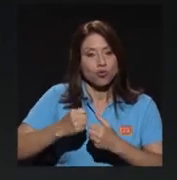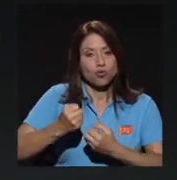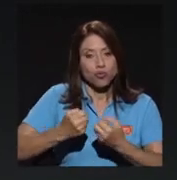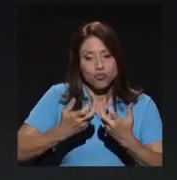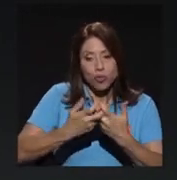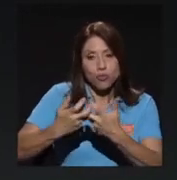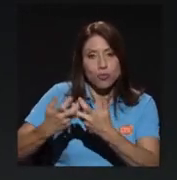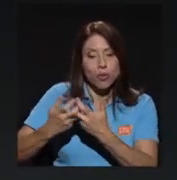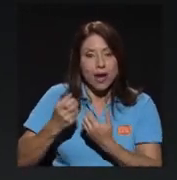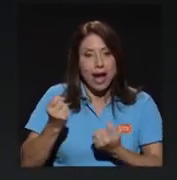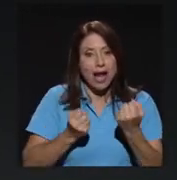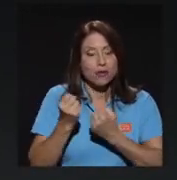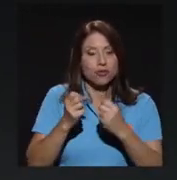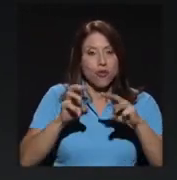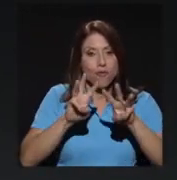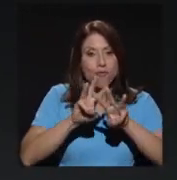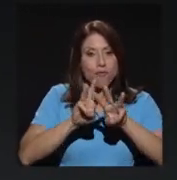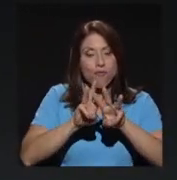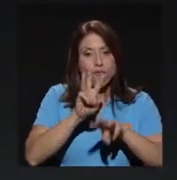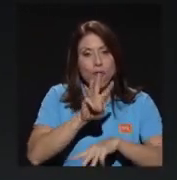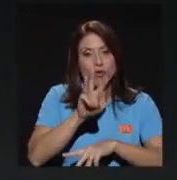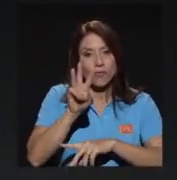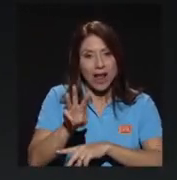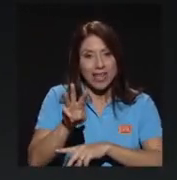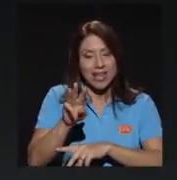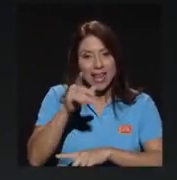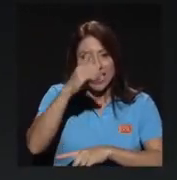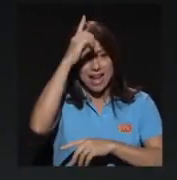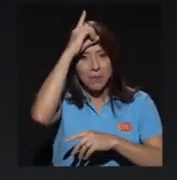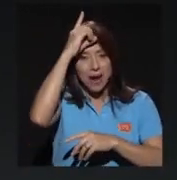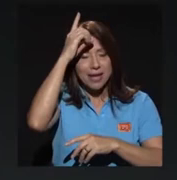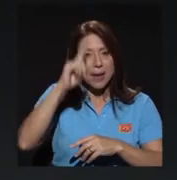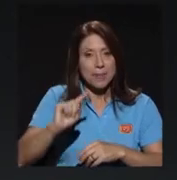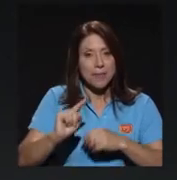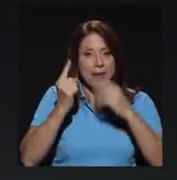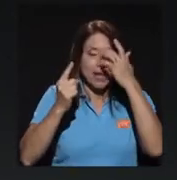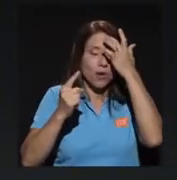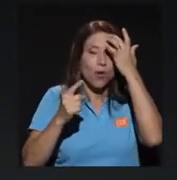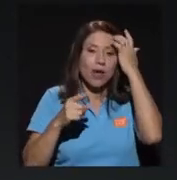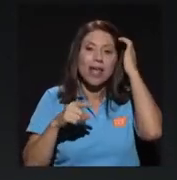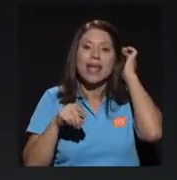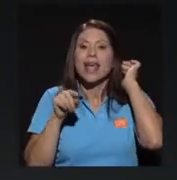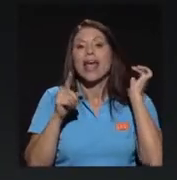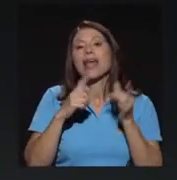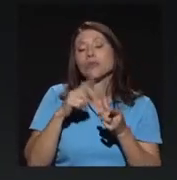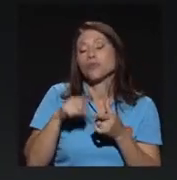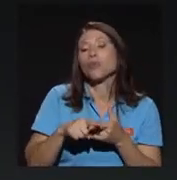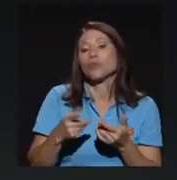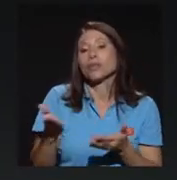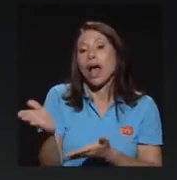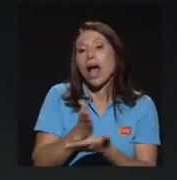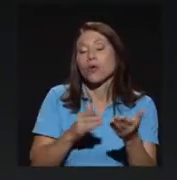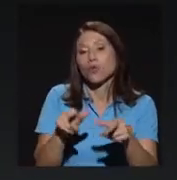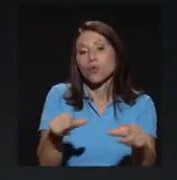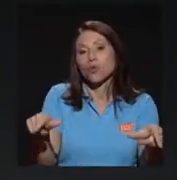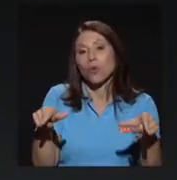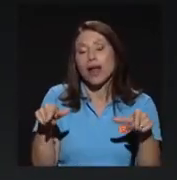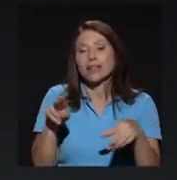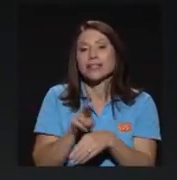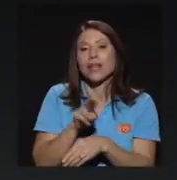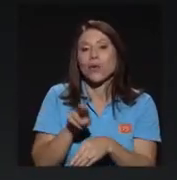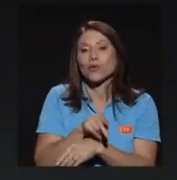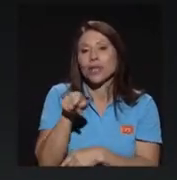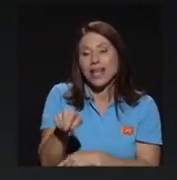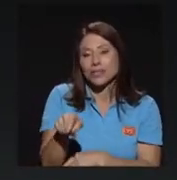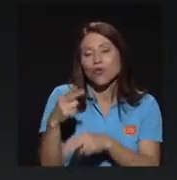en alemania primero y es uno de esos el término que en algunos sitios seas se usa es